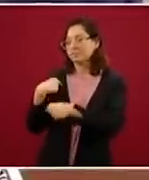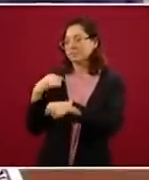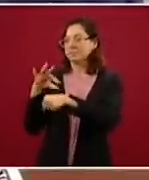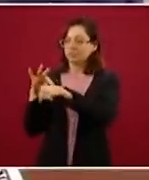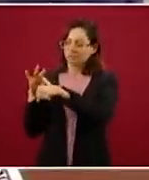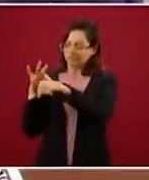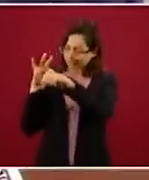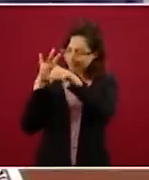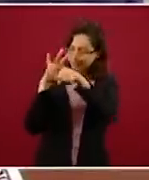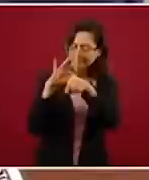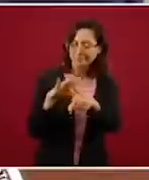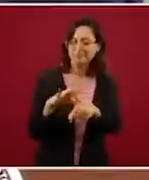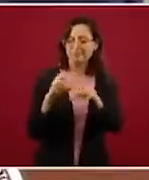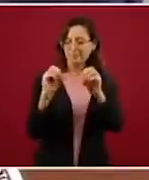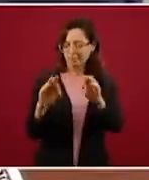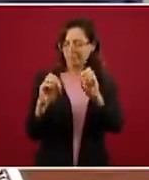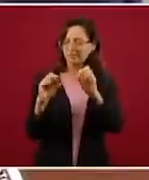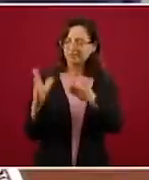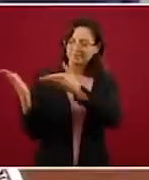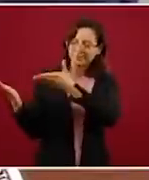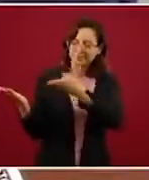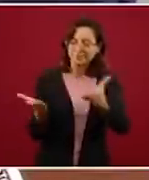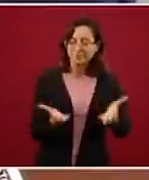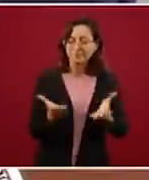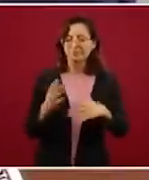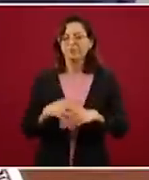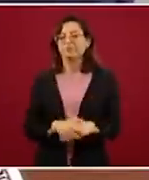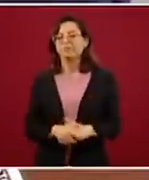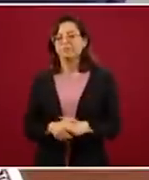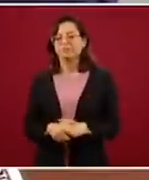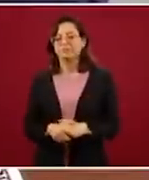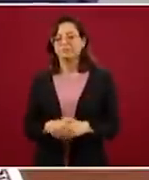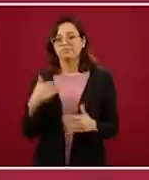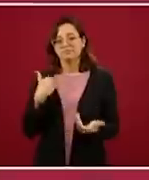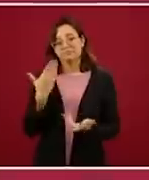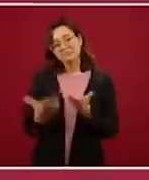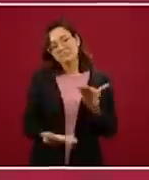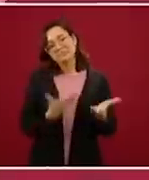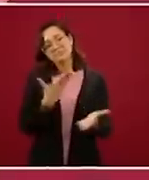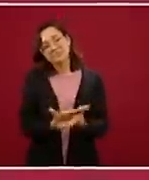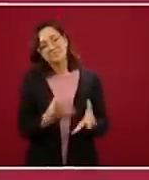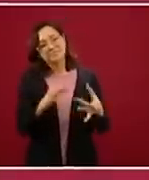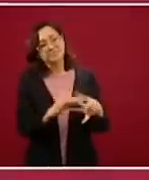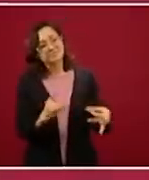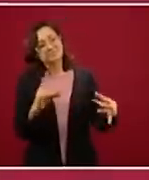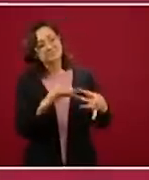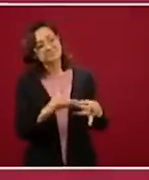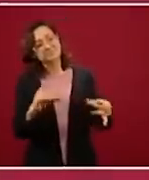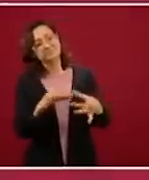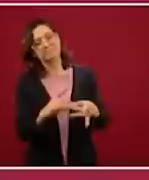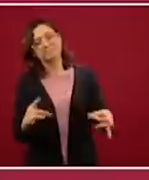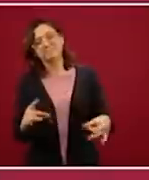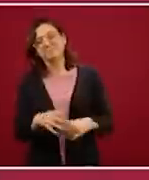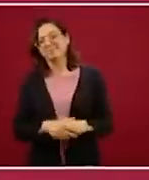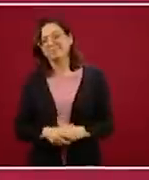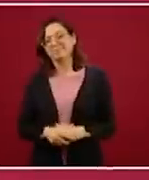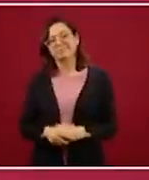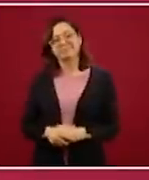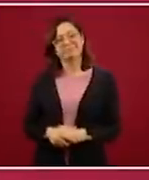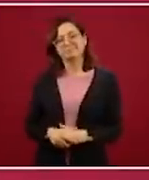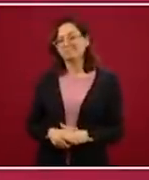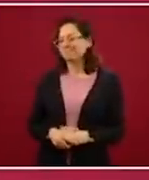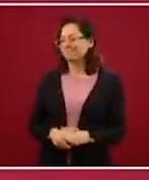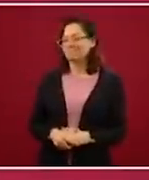mi oficina, ya me hicieron todo el planteamiento. No, pues no había nada, o